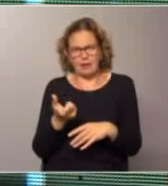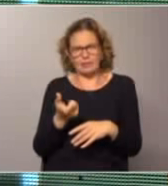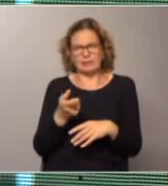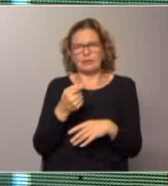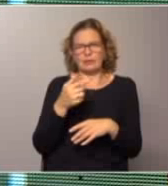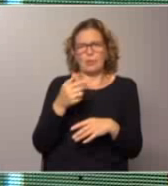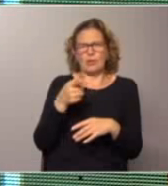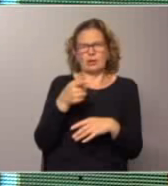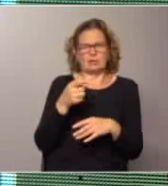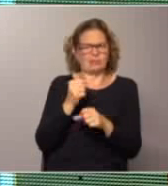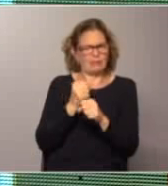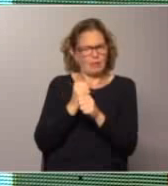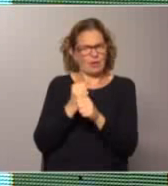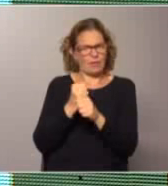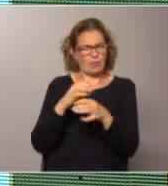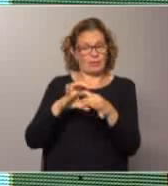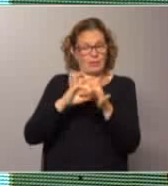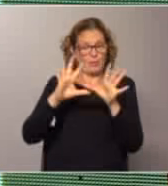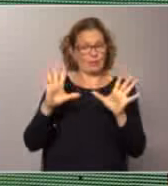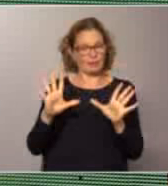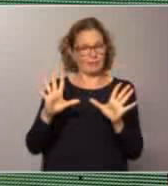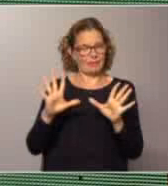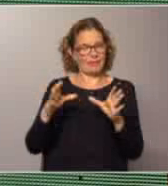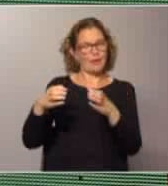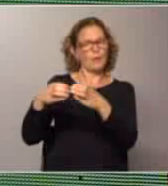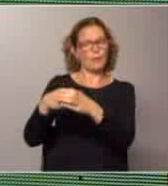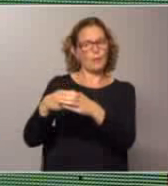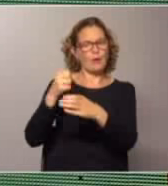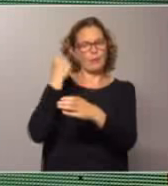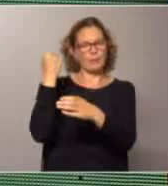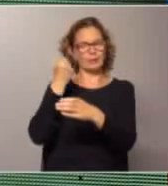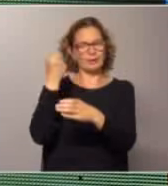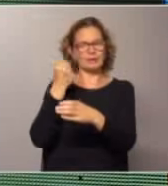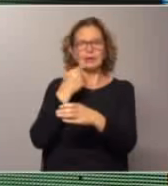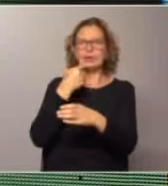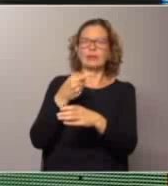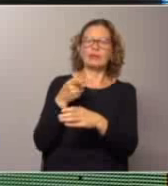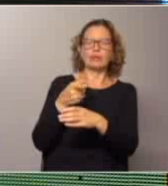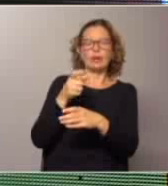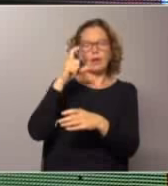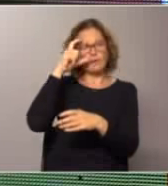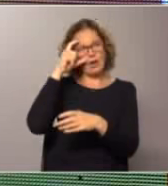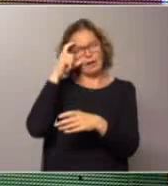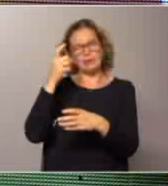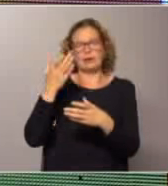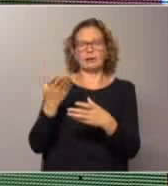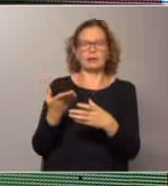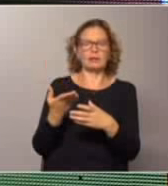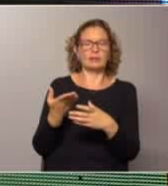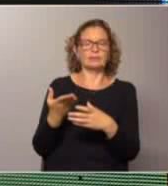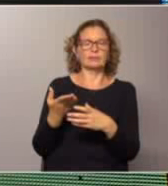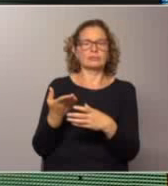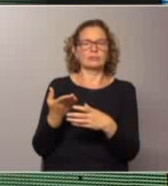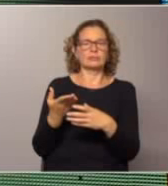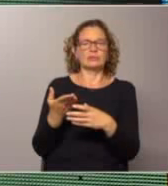prensa en la sociedad democrática obviamente instalando silogismo diciendo que vaivenes en este